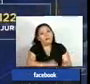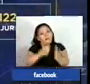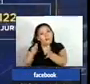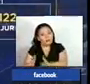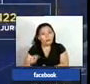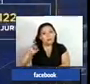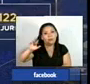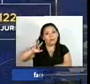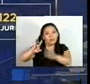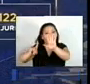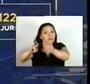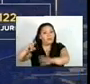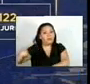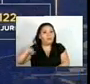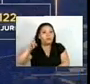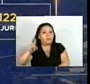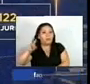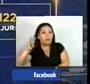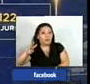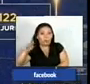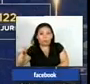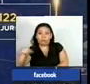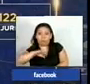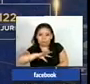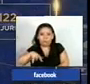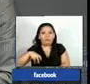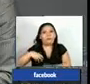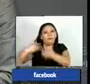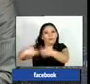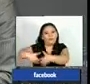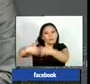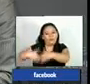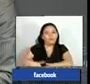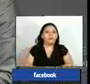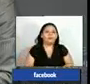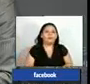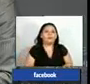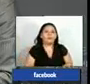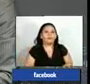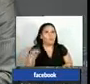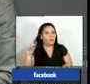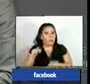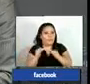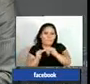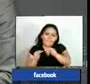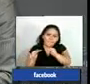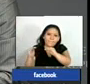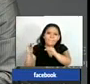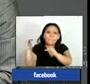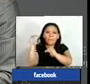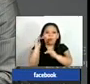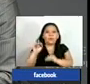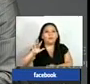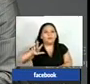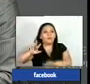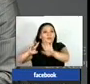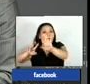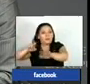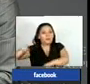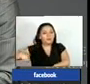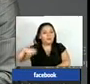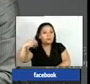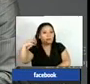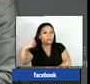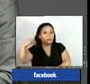36.122 son empresas. Pero ha habido un incremento sustancial de 37 millones